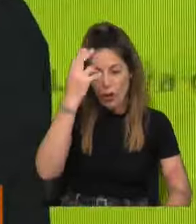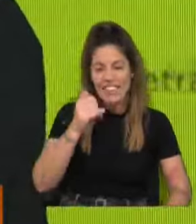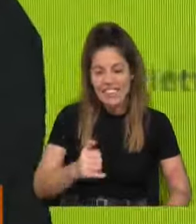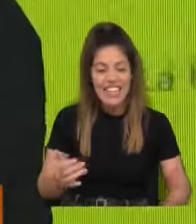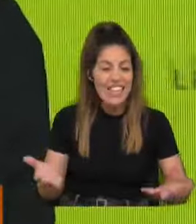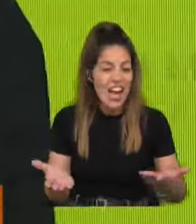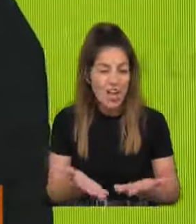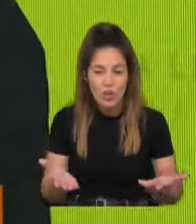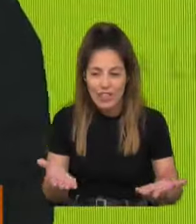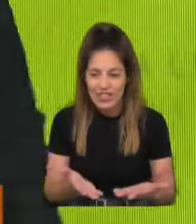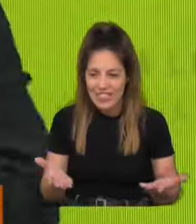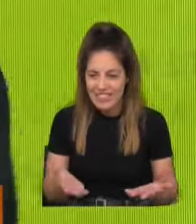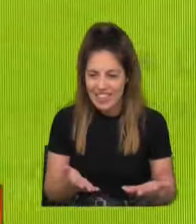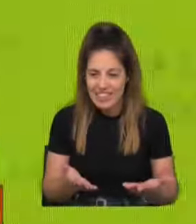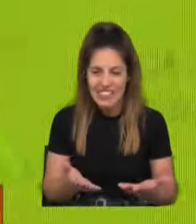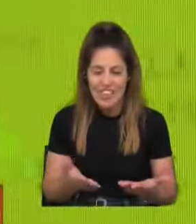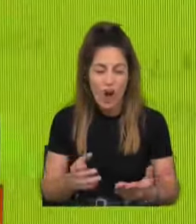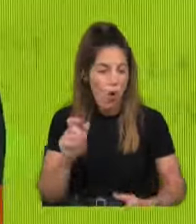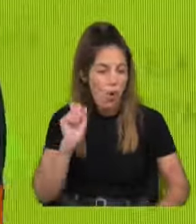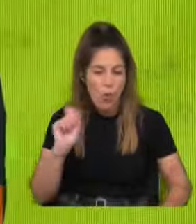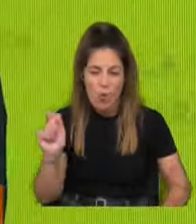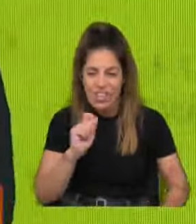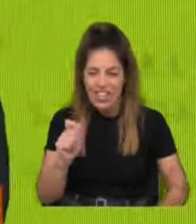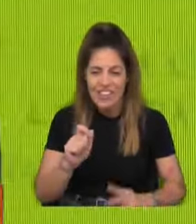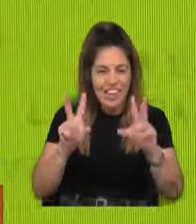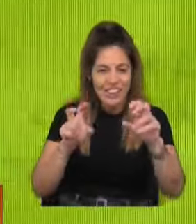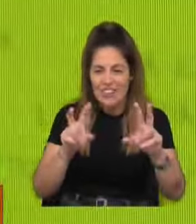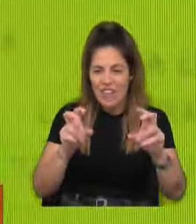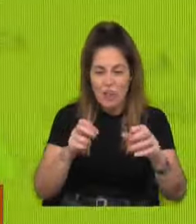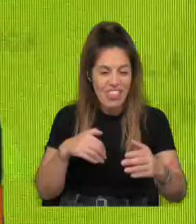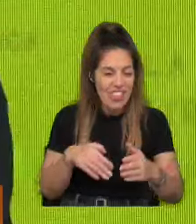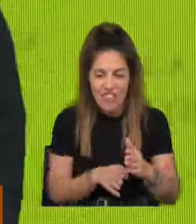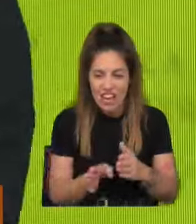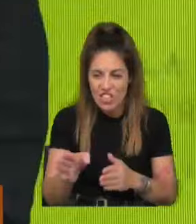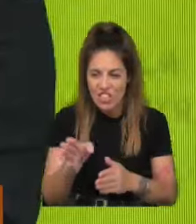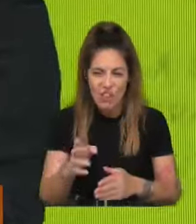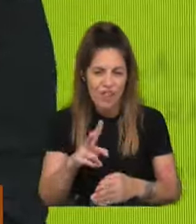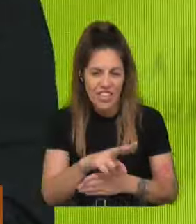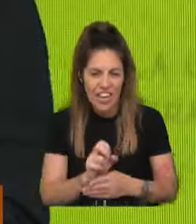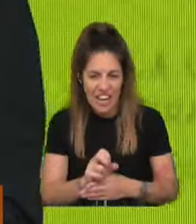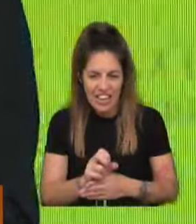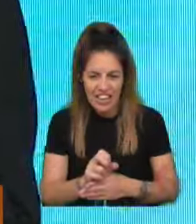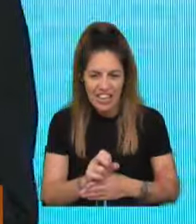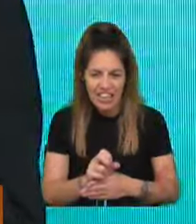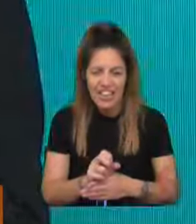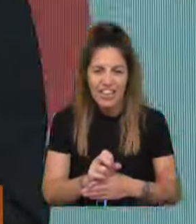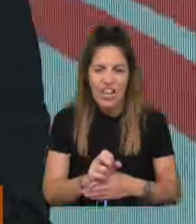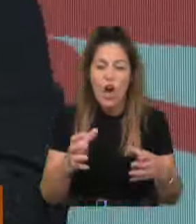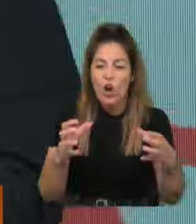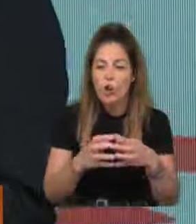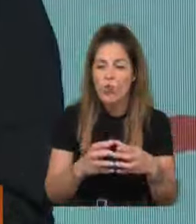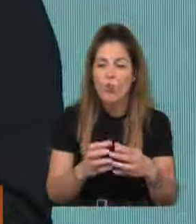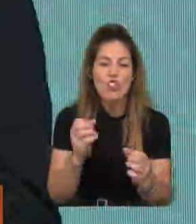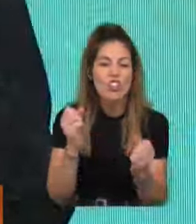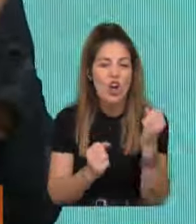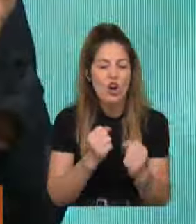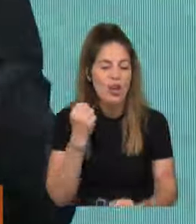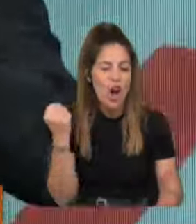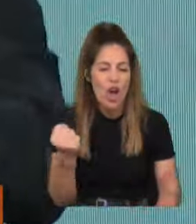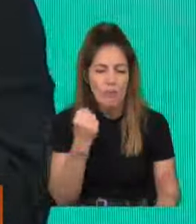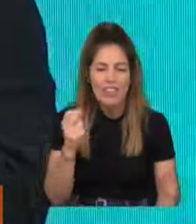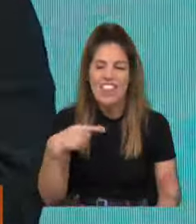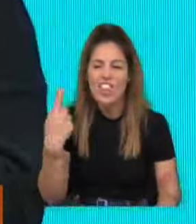actualizarse en términos urgentes en materia de elusión y evasión fiscal elusión fiscal Qué significa grupos económicos muy importantes de